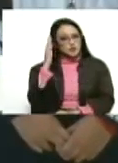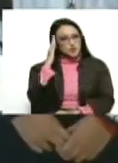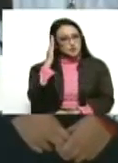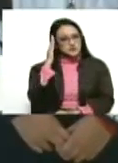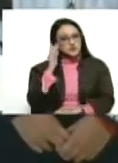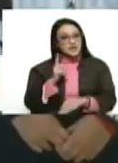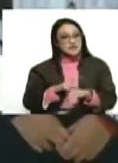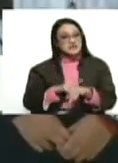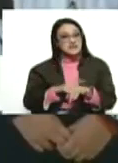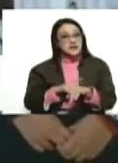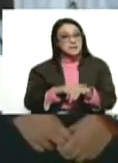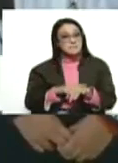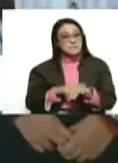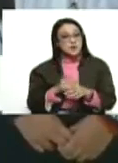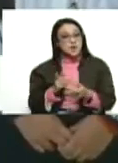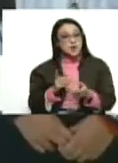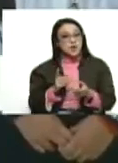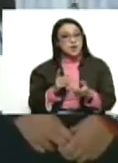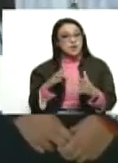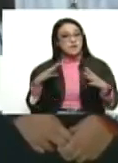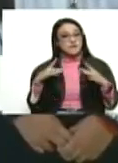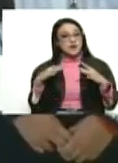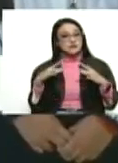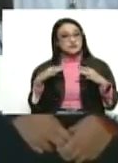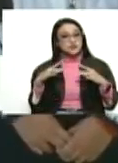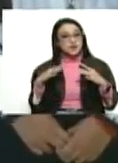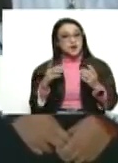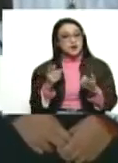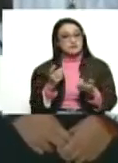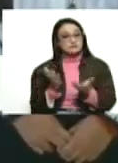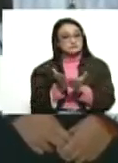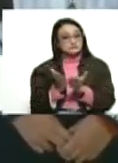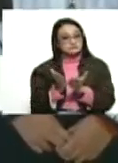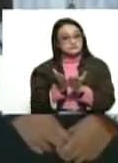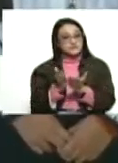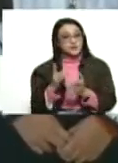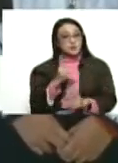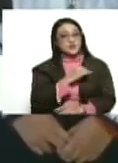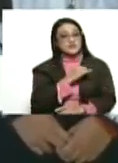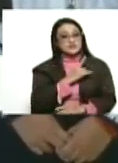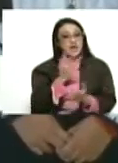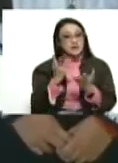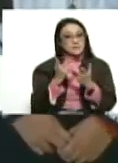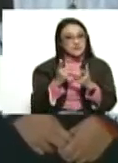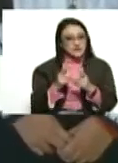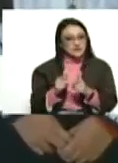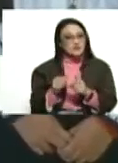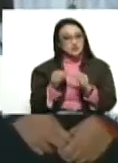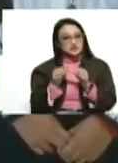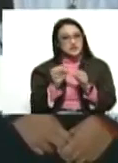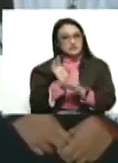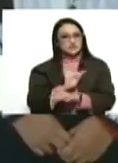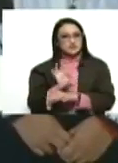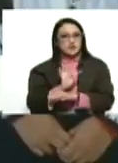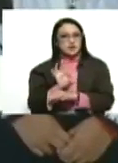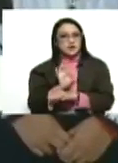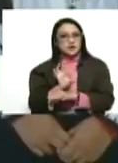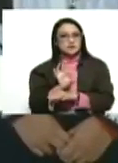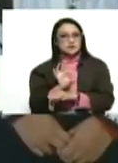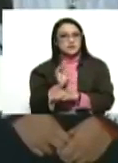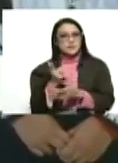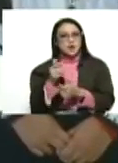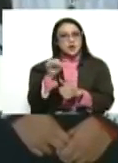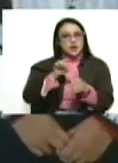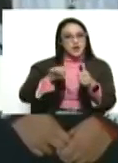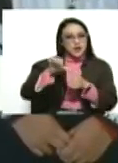tiempo de receso académico y la universidad es administrativamente siguen funcionando pero en turnos de